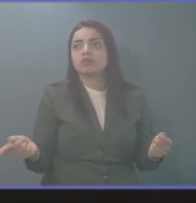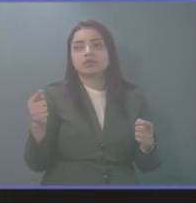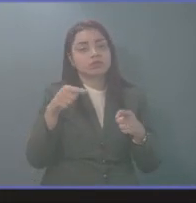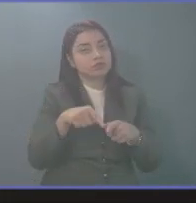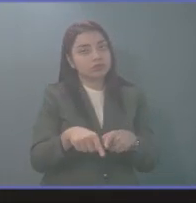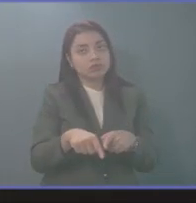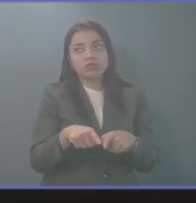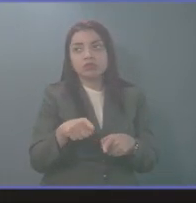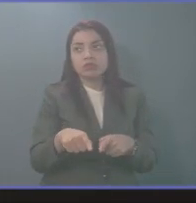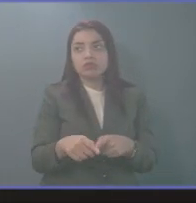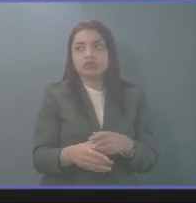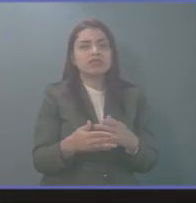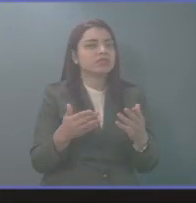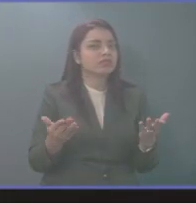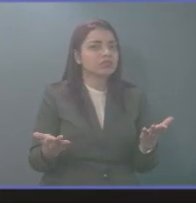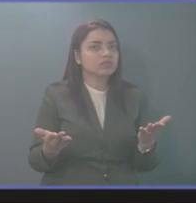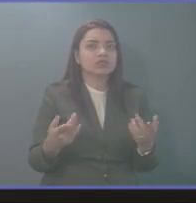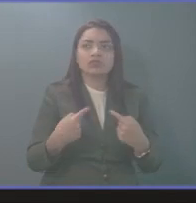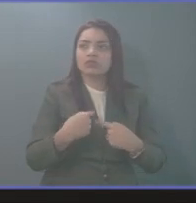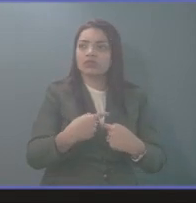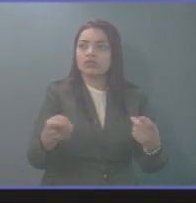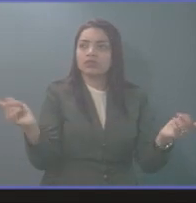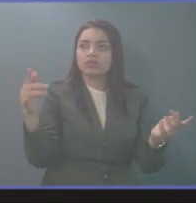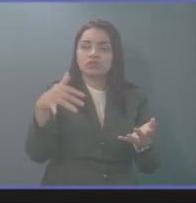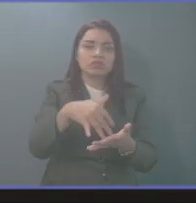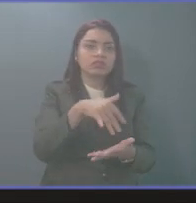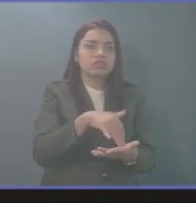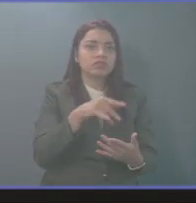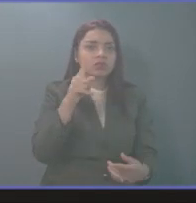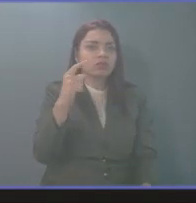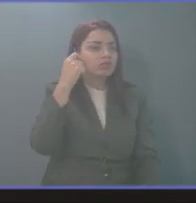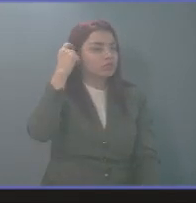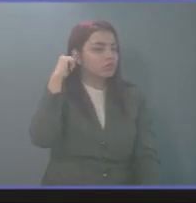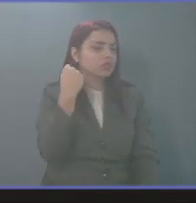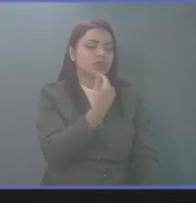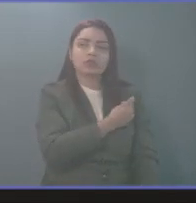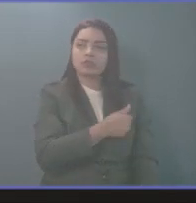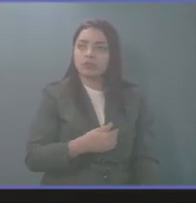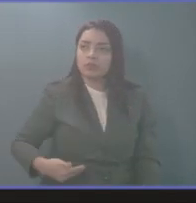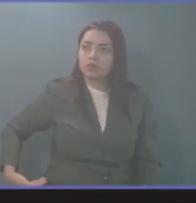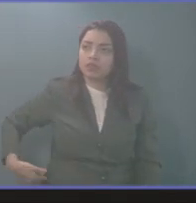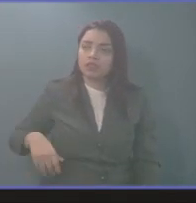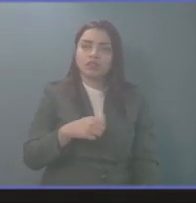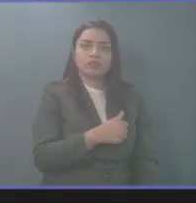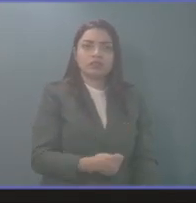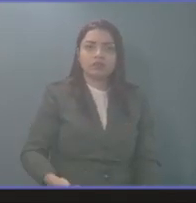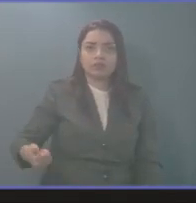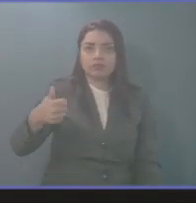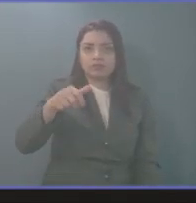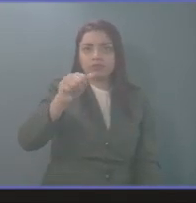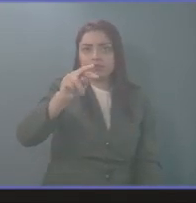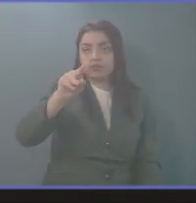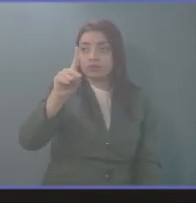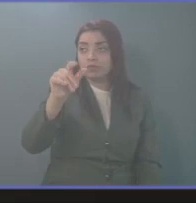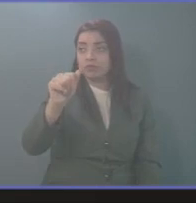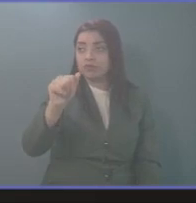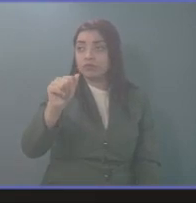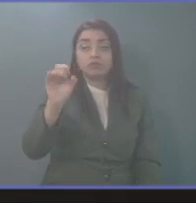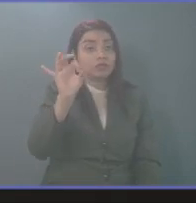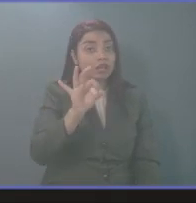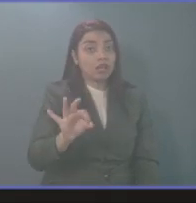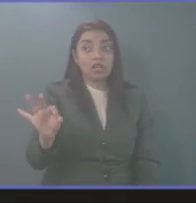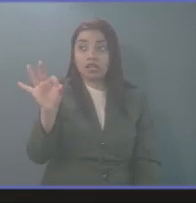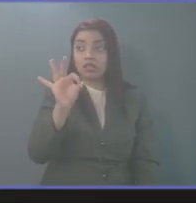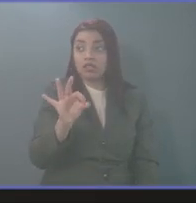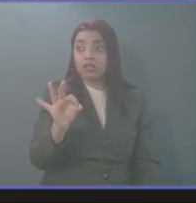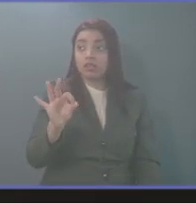Obviamente, ¿eso qué mensaje le da a la población cuando usted, como máximo presidente encargado de la calidad del agua, como lo dijo la ministra, que